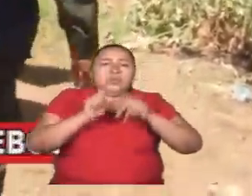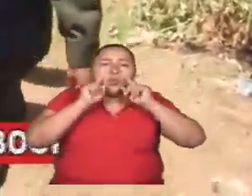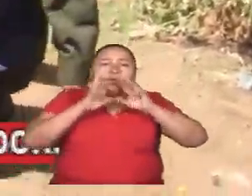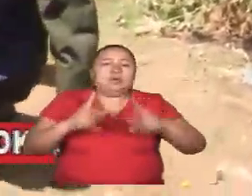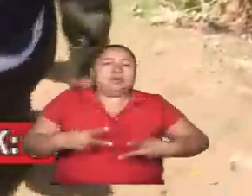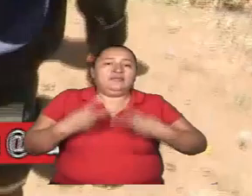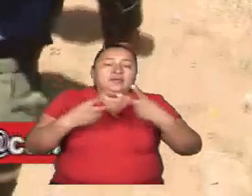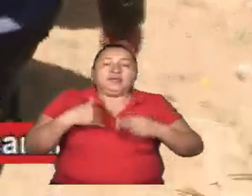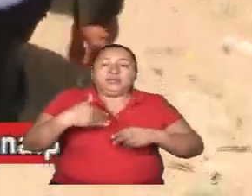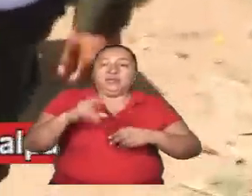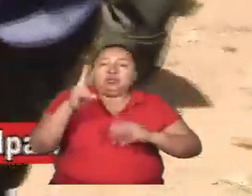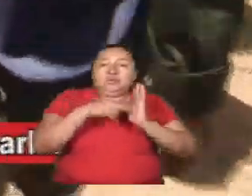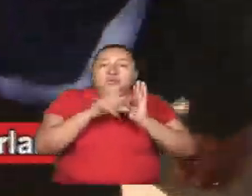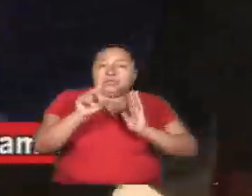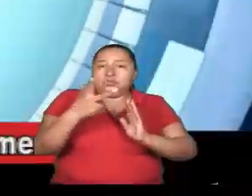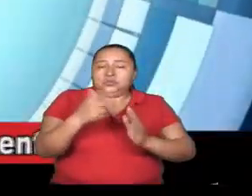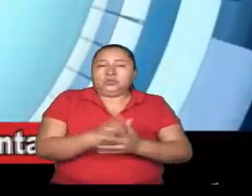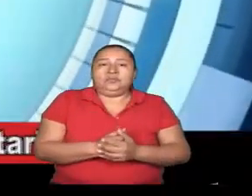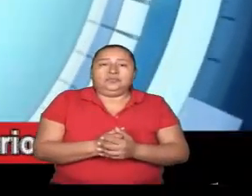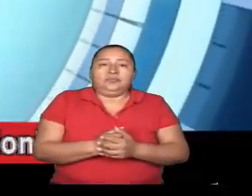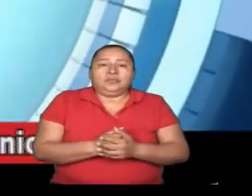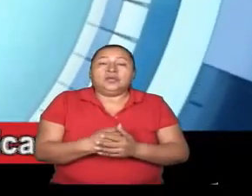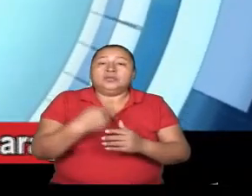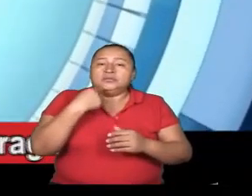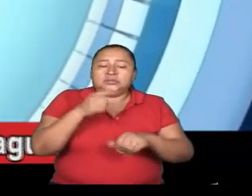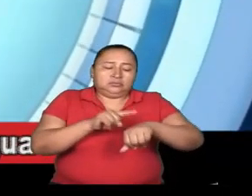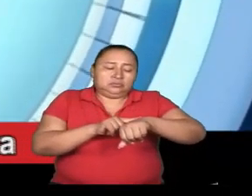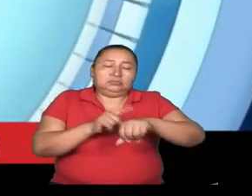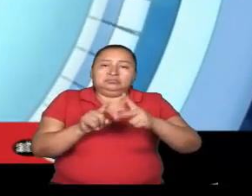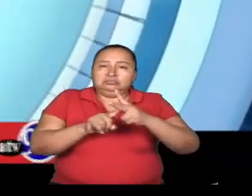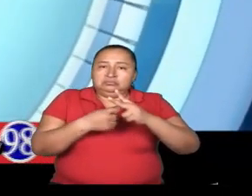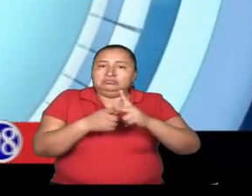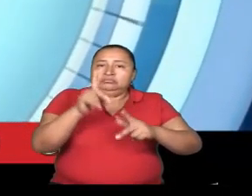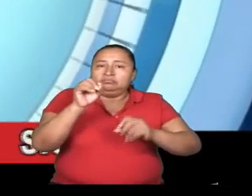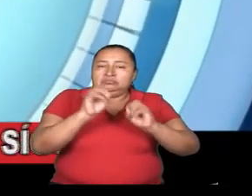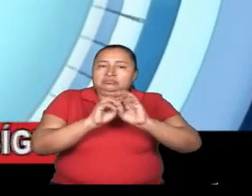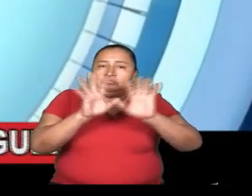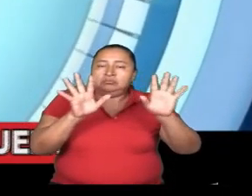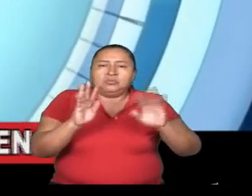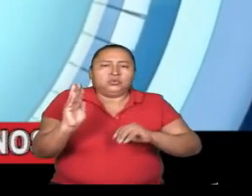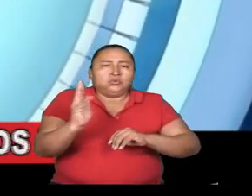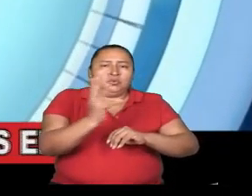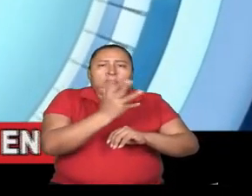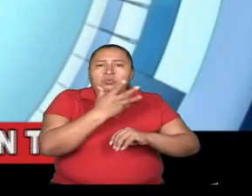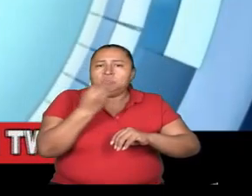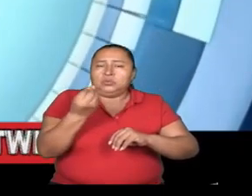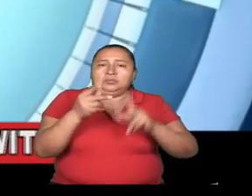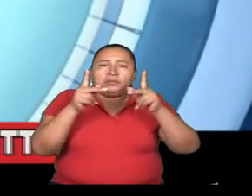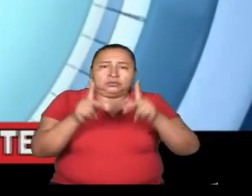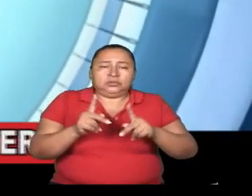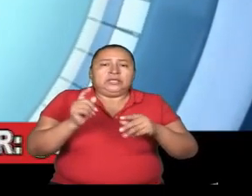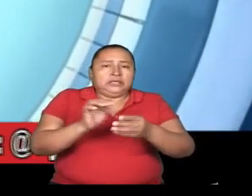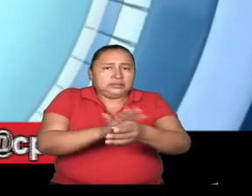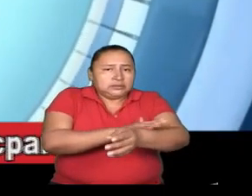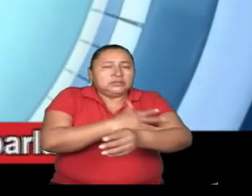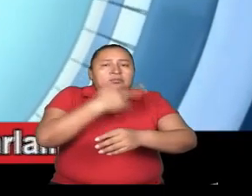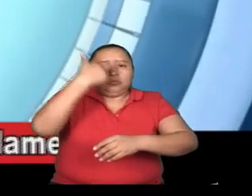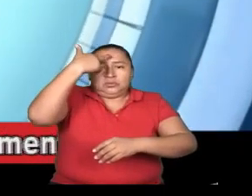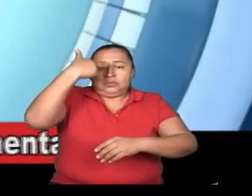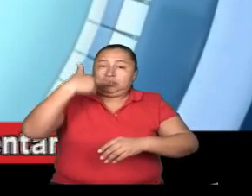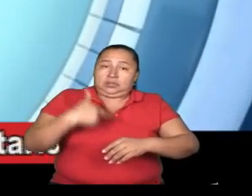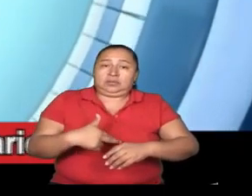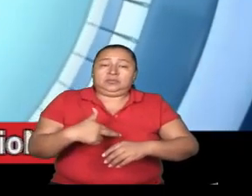de este 2018. Desde las 10 de la mañana, todos los que nos sentimos